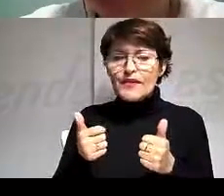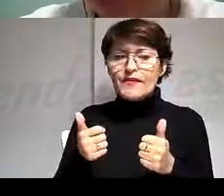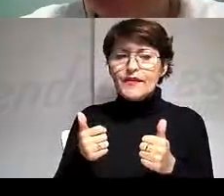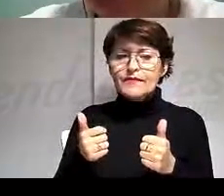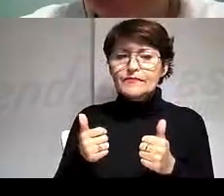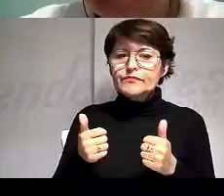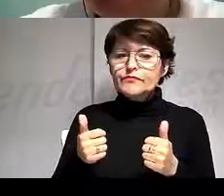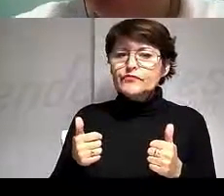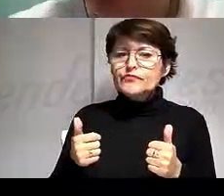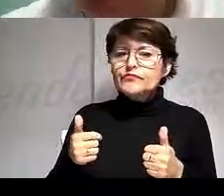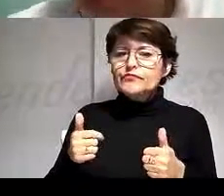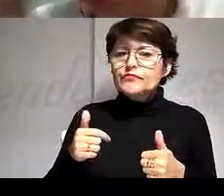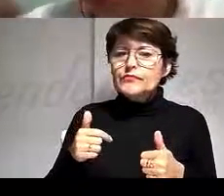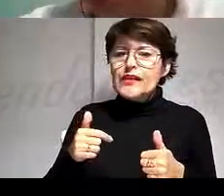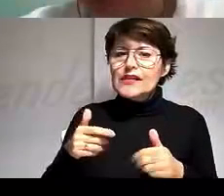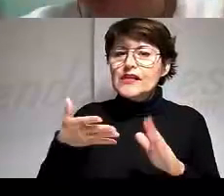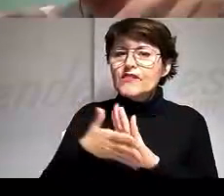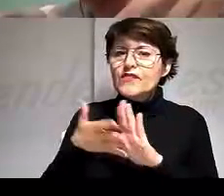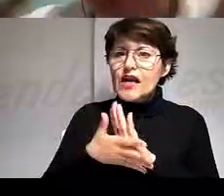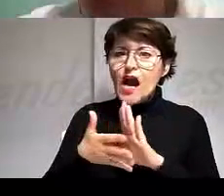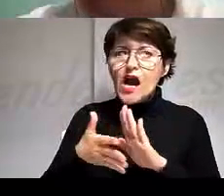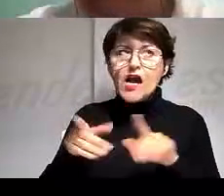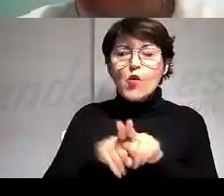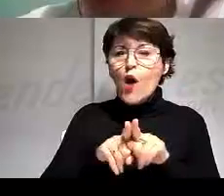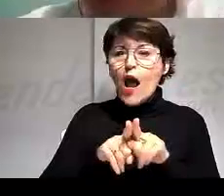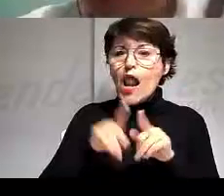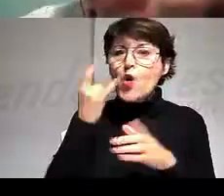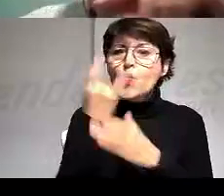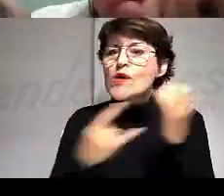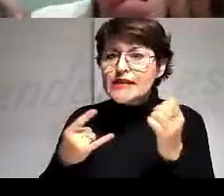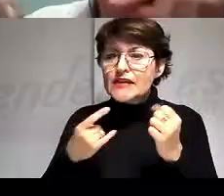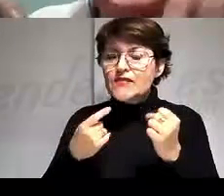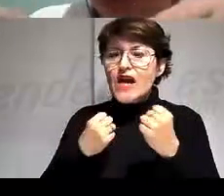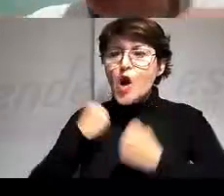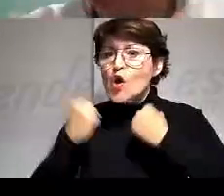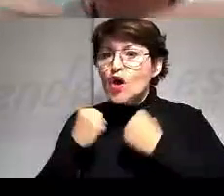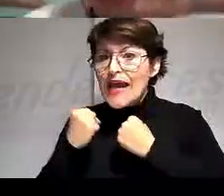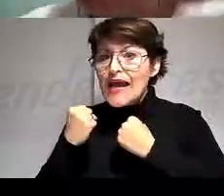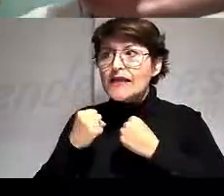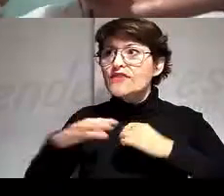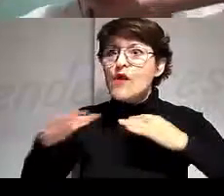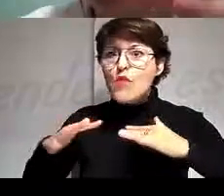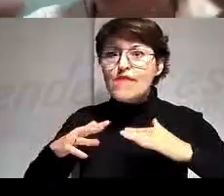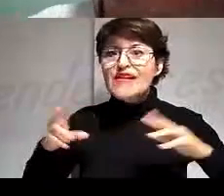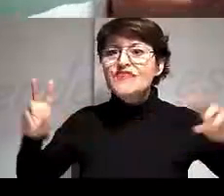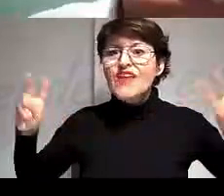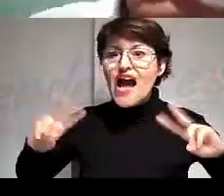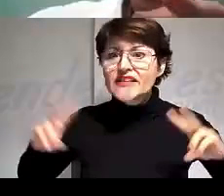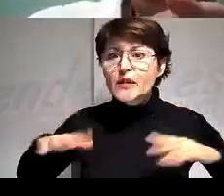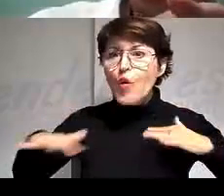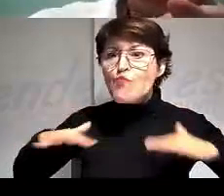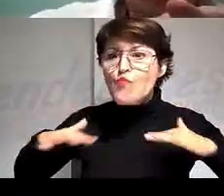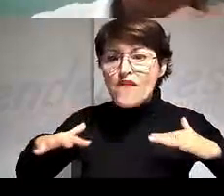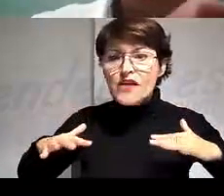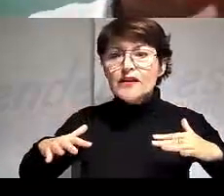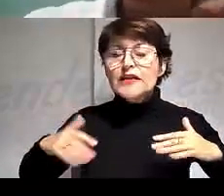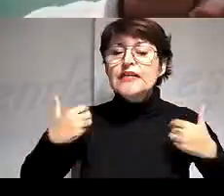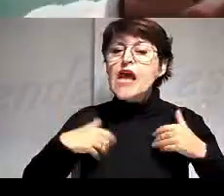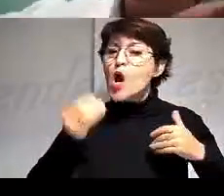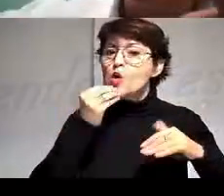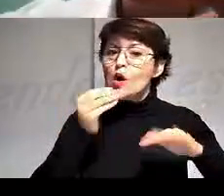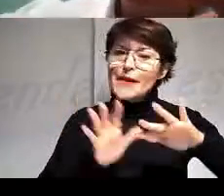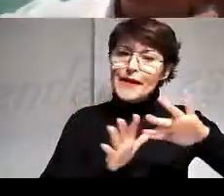en función huida, entre comillas, ¿no? Vamos a correr, vamos a hacer ejercicio físico, por lo tanto vamos a activarlo en cierta manera, vamos a dejar de lado la comida,